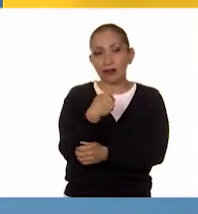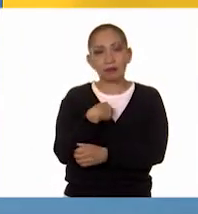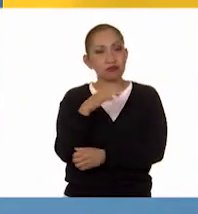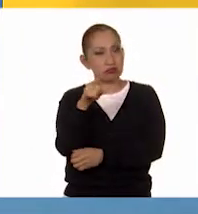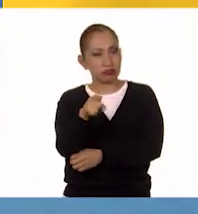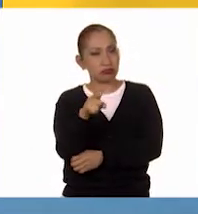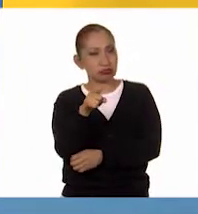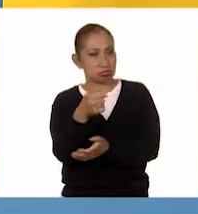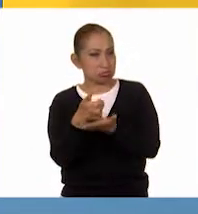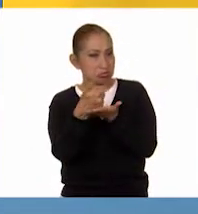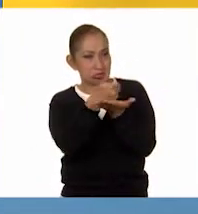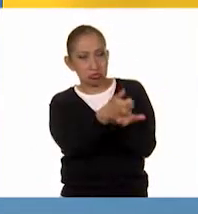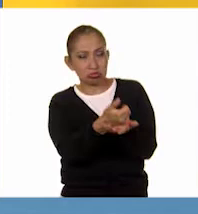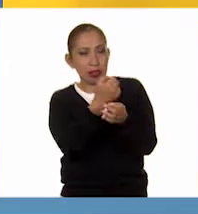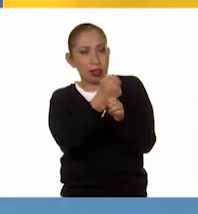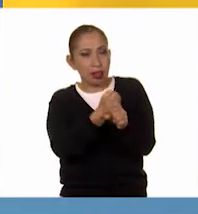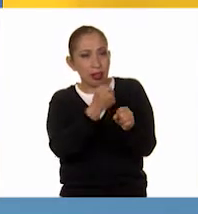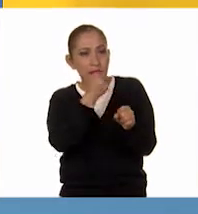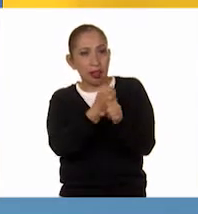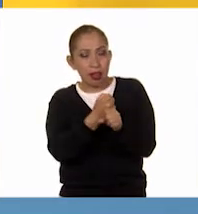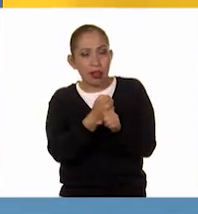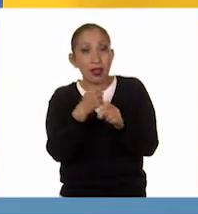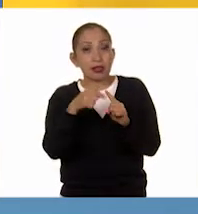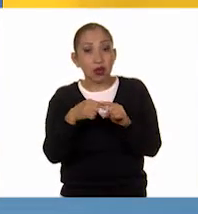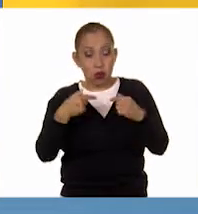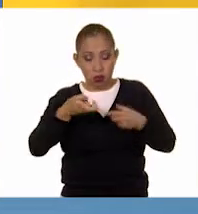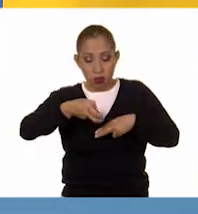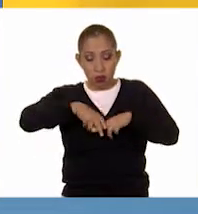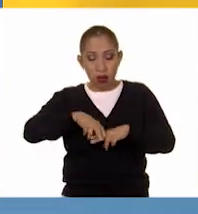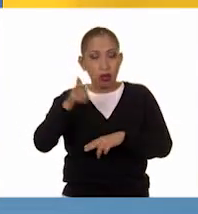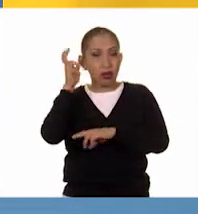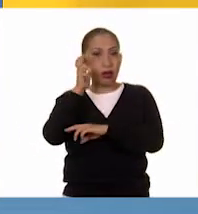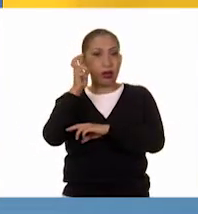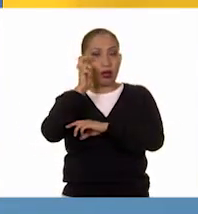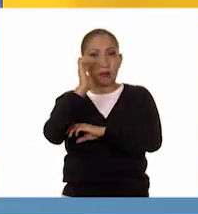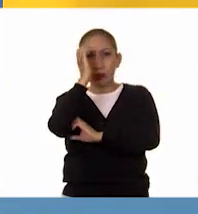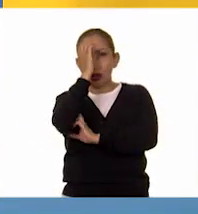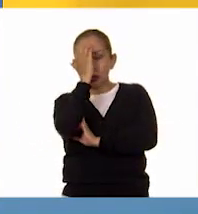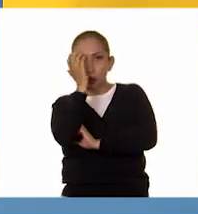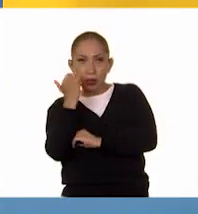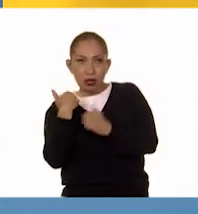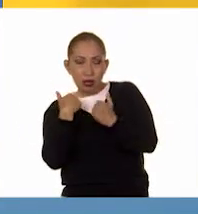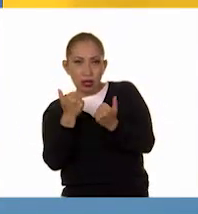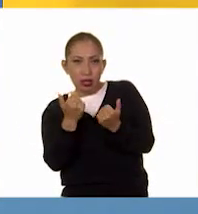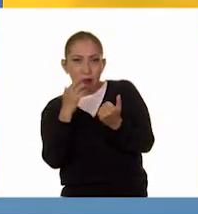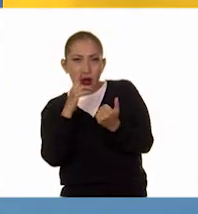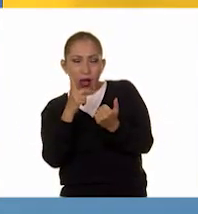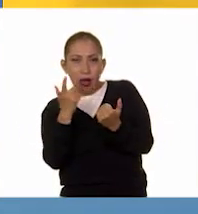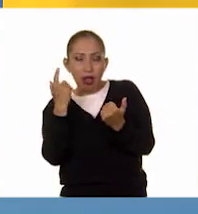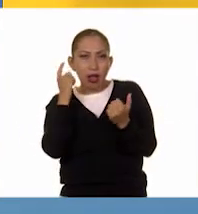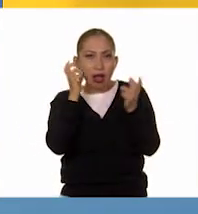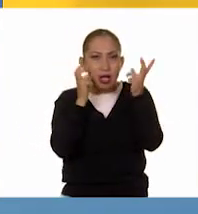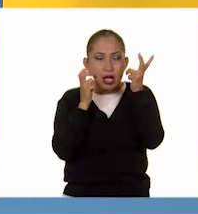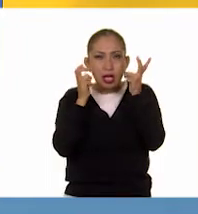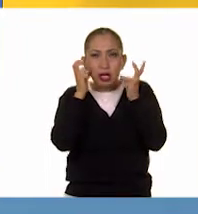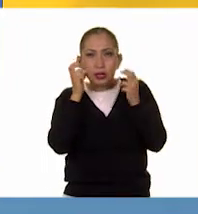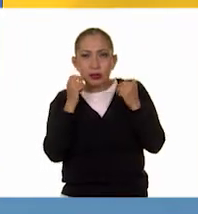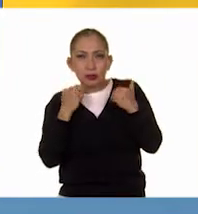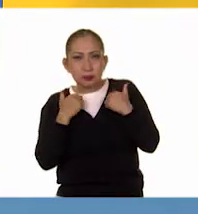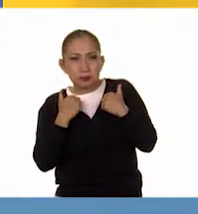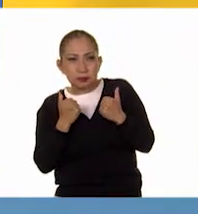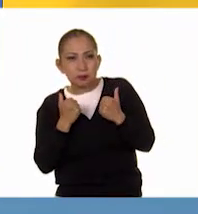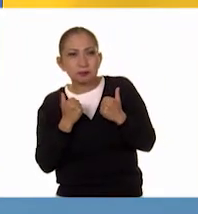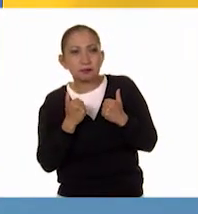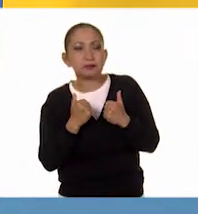les resulte útil ensayar también el rol de quien escucha para que se conozcan mejor y también, se conozcan